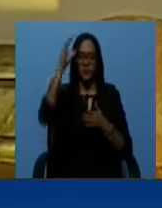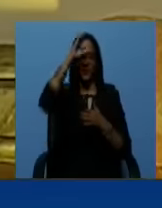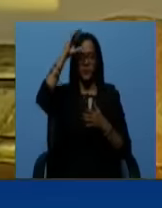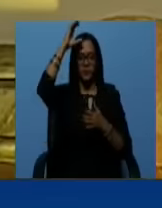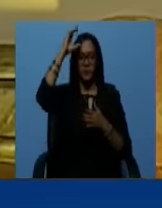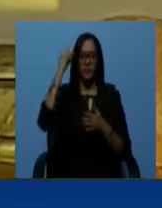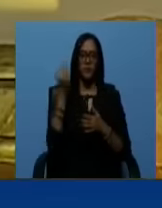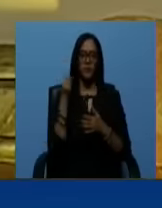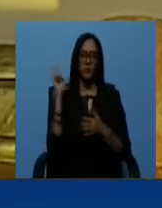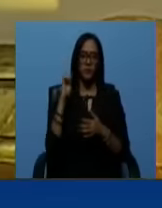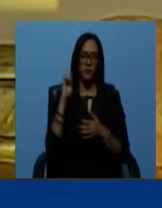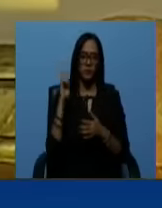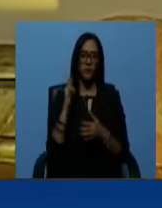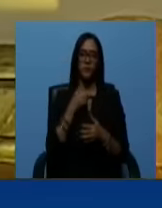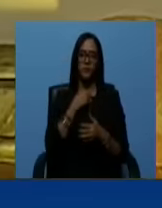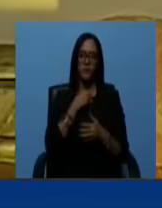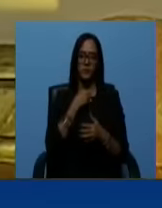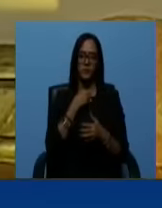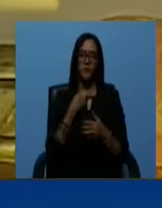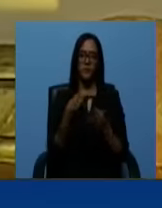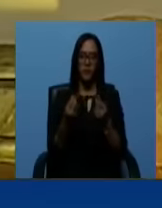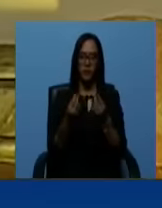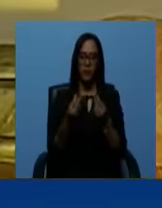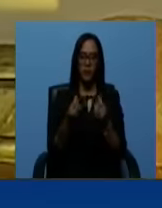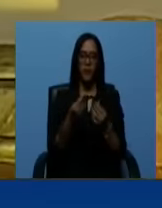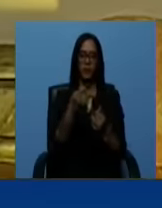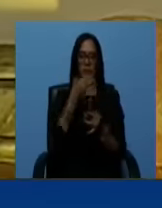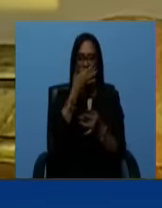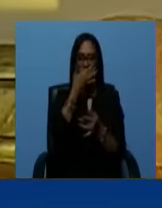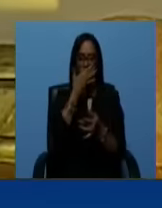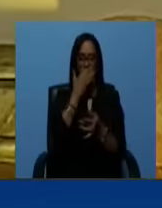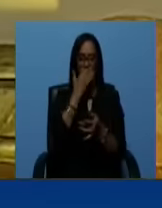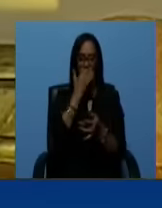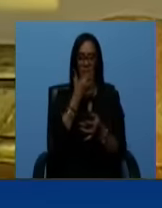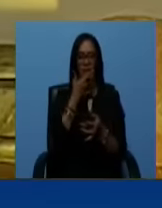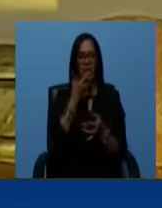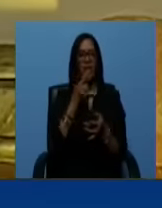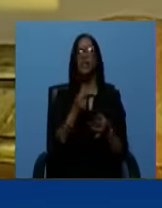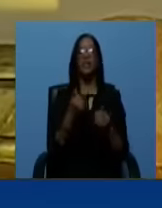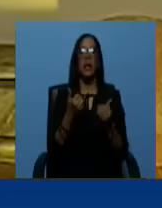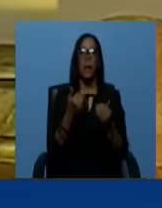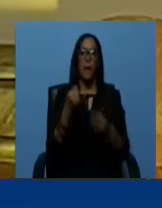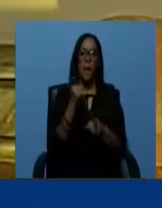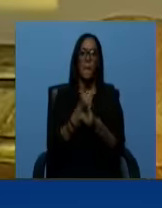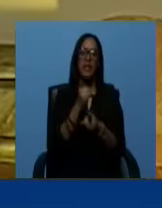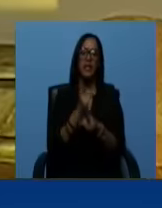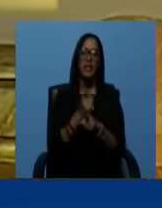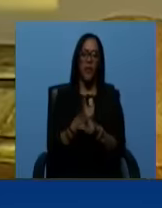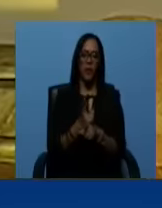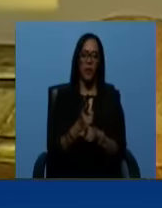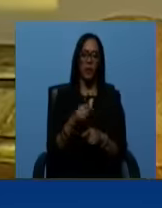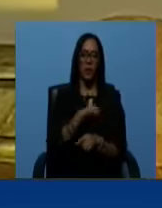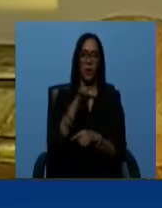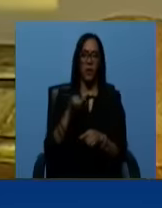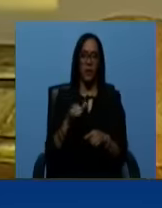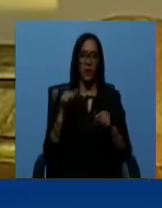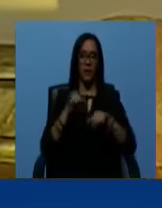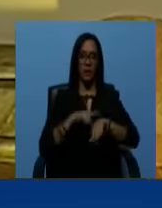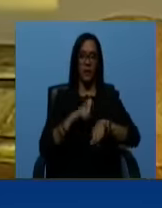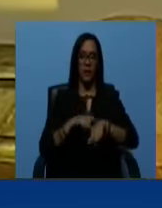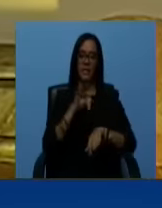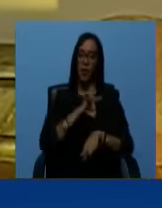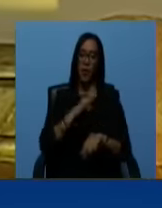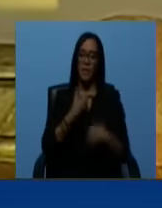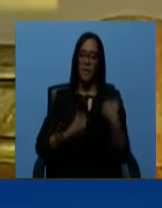gusta y con precios competitivos. Inclusive en esta temporada, señor presidente del